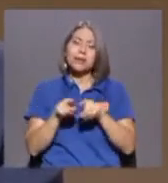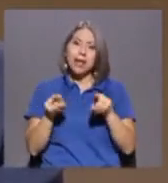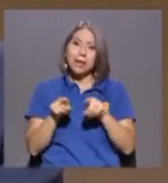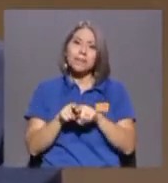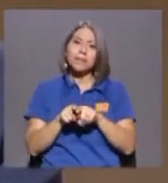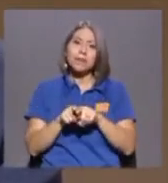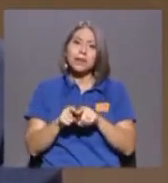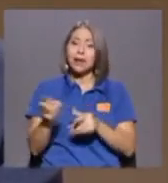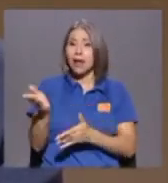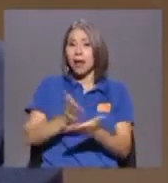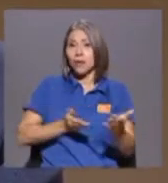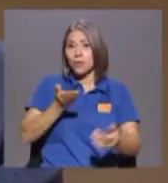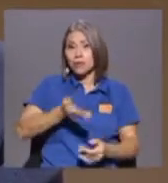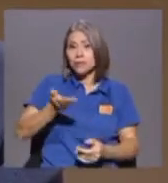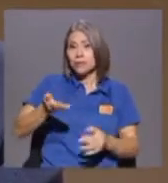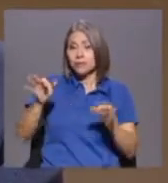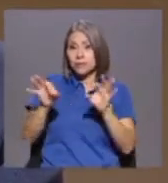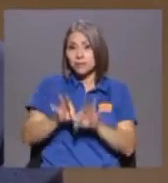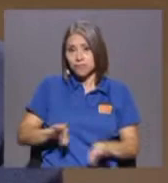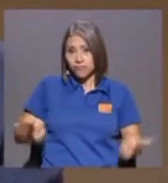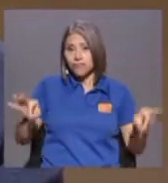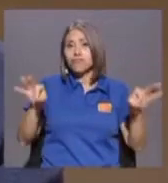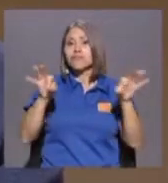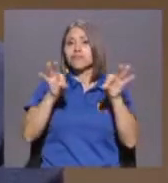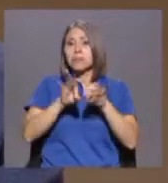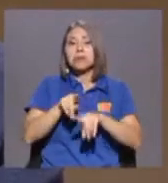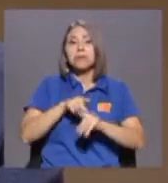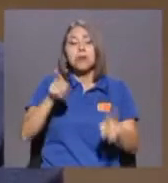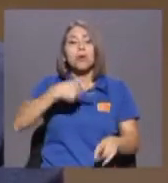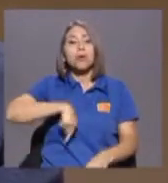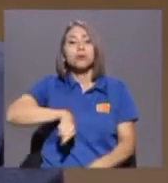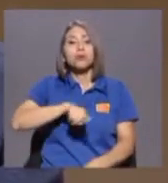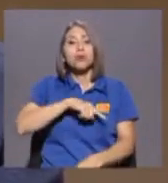son igualmente importantes y que muchos olvidamos.